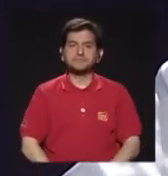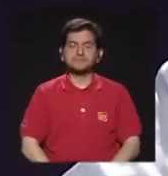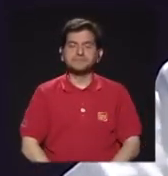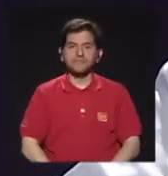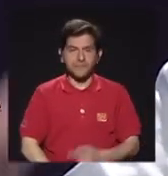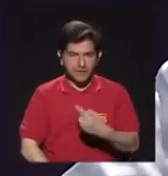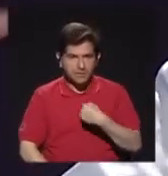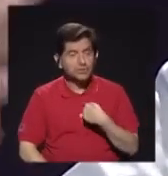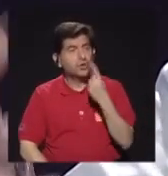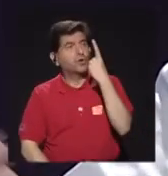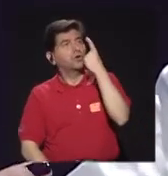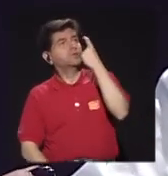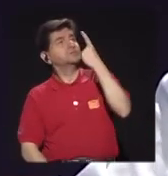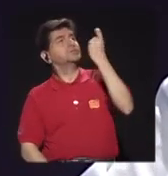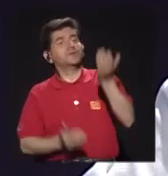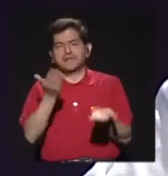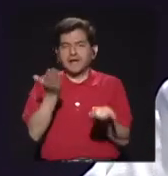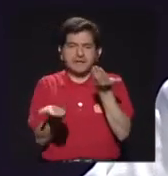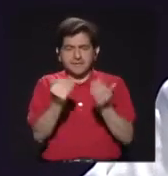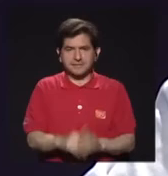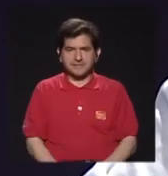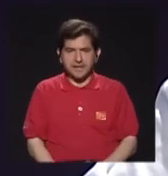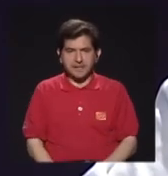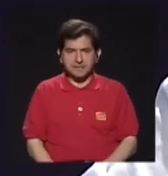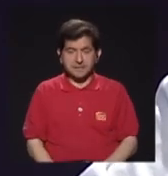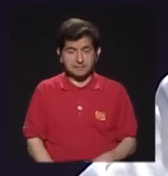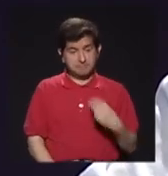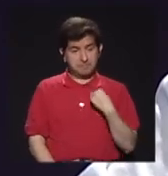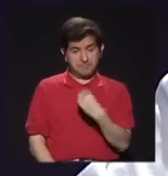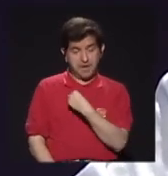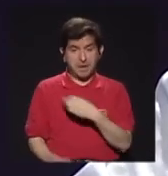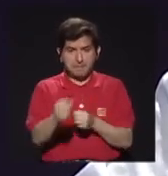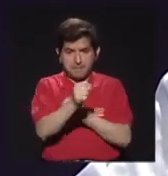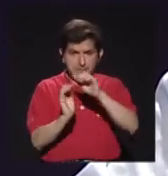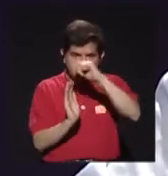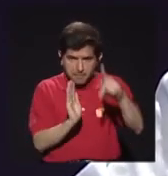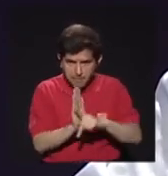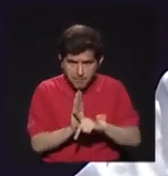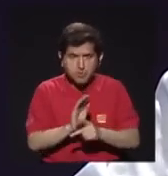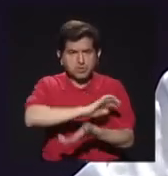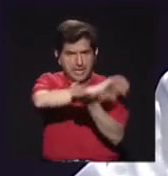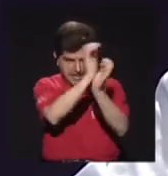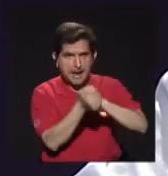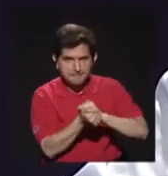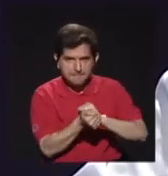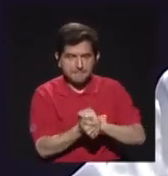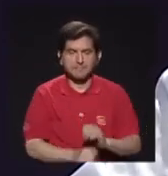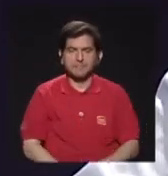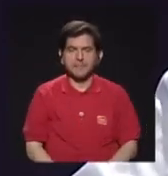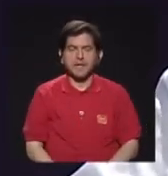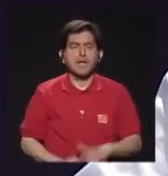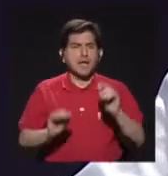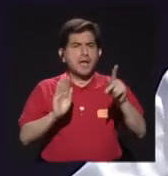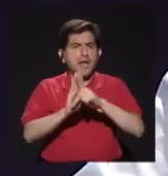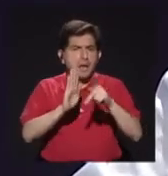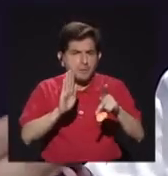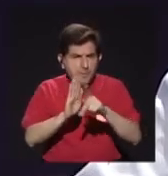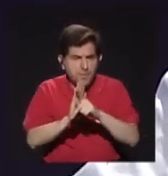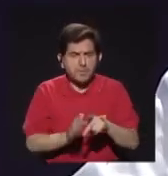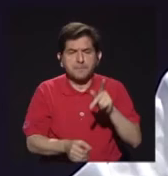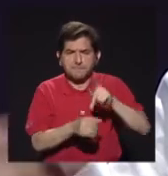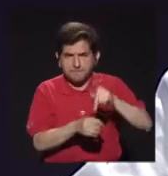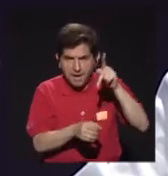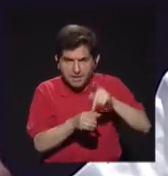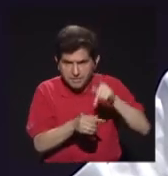soñaba tal vez de pensar que la configuración de la sala constitucional en algún momento cambie de tal manera que se prohíba la